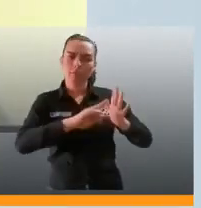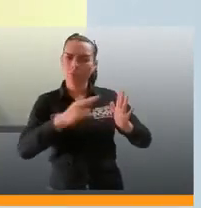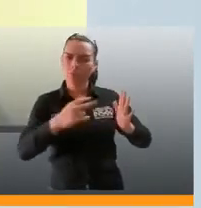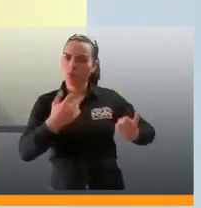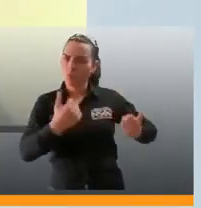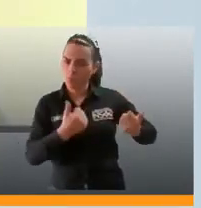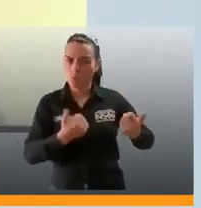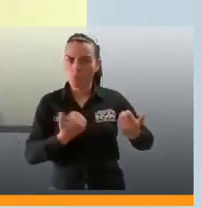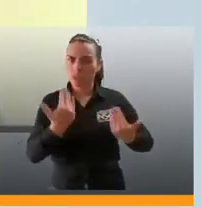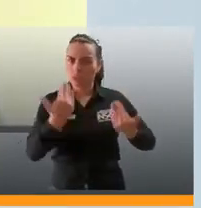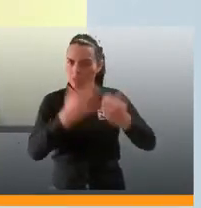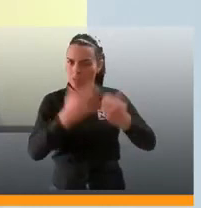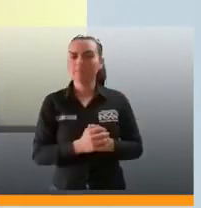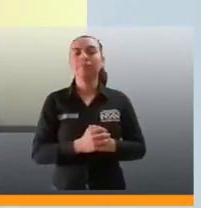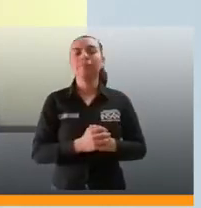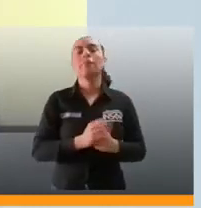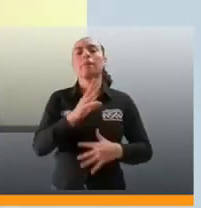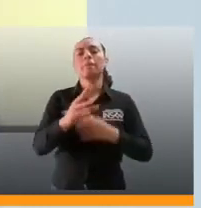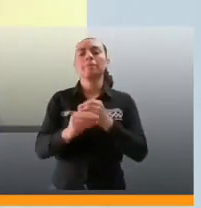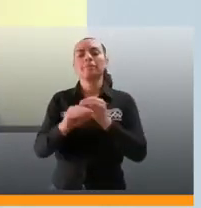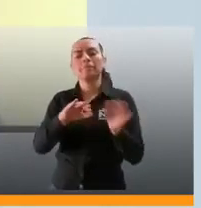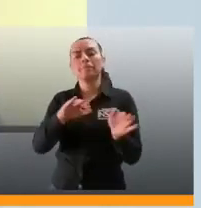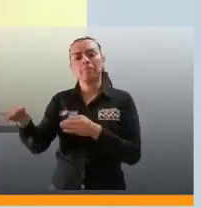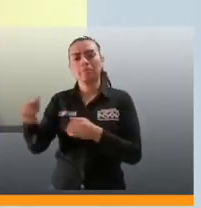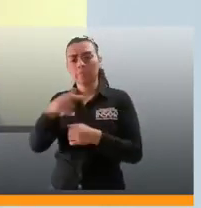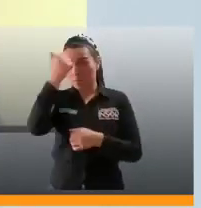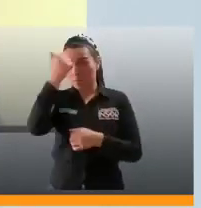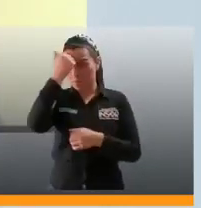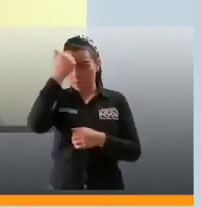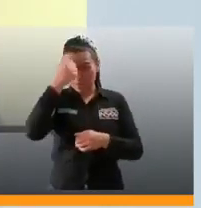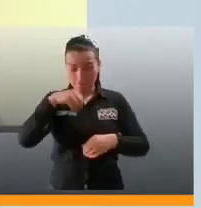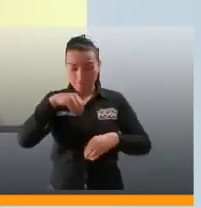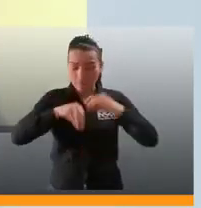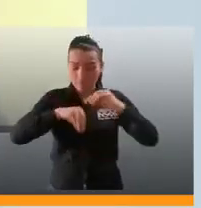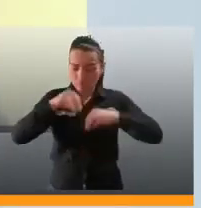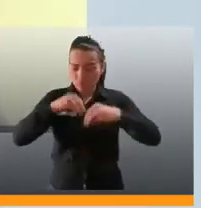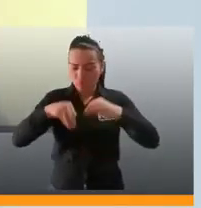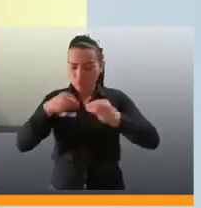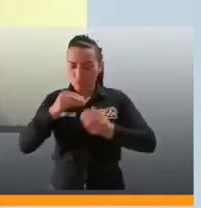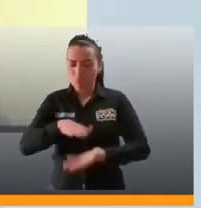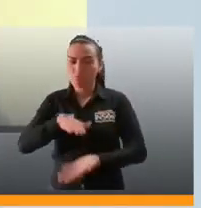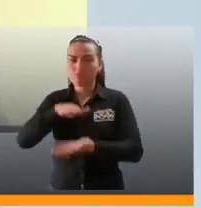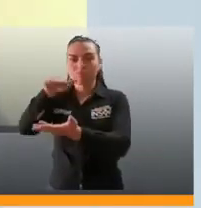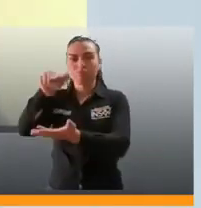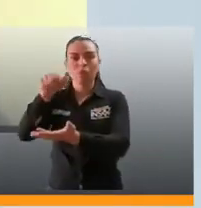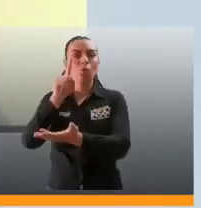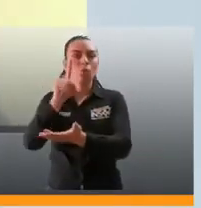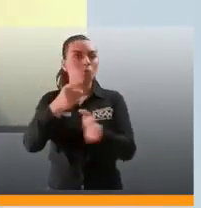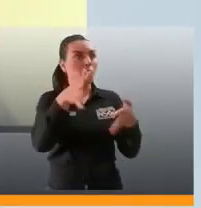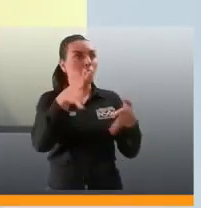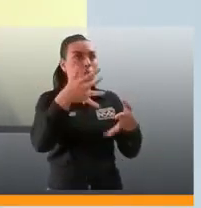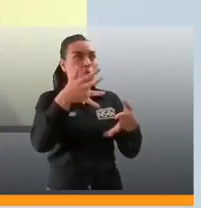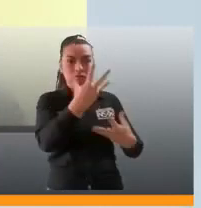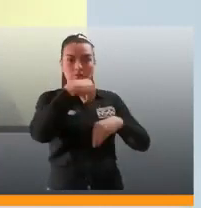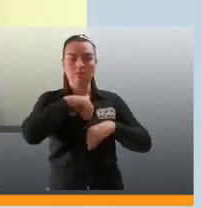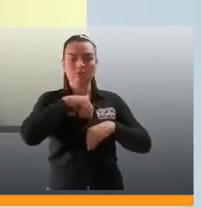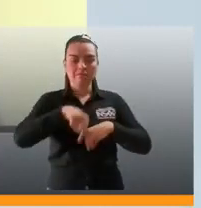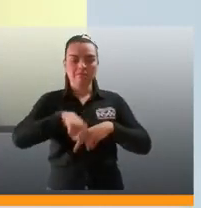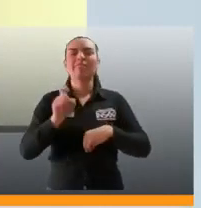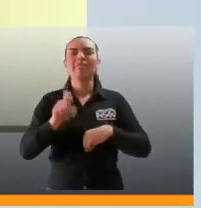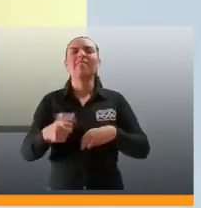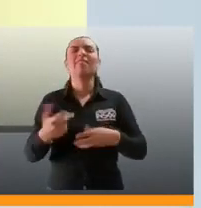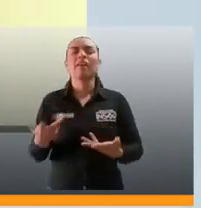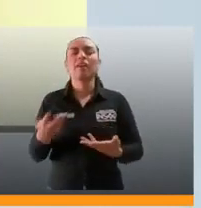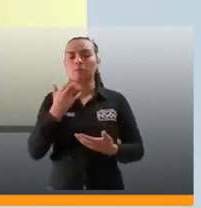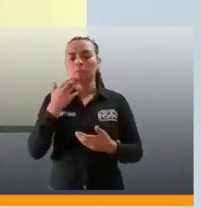Los entregables que tienen que hacer estos profesores cuando toman estos cursos es el cambio de un curso o el cambio de